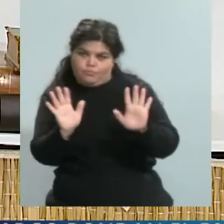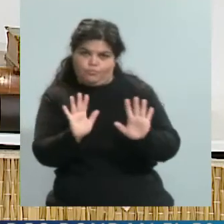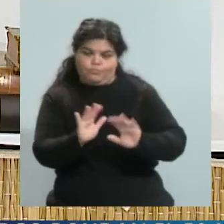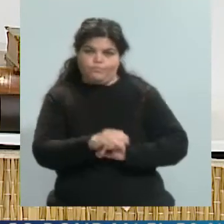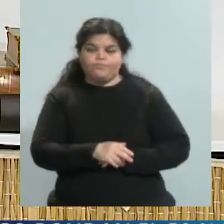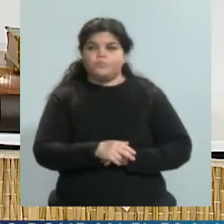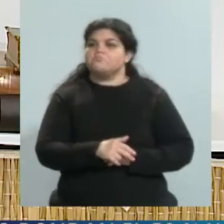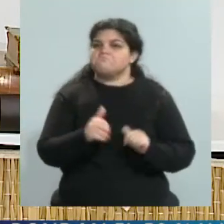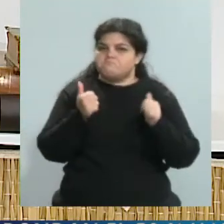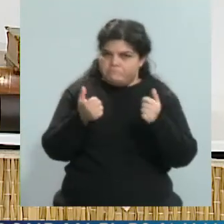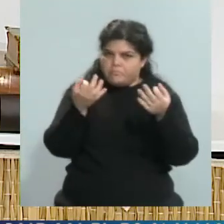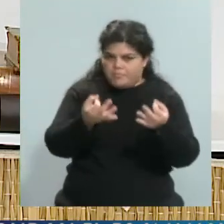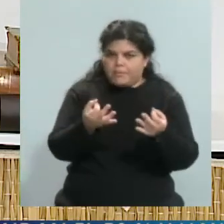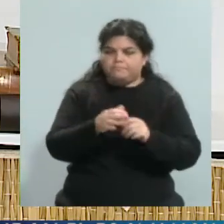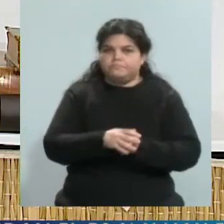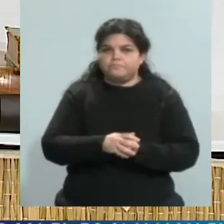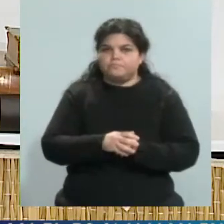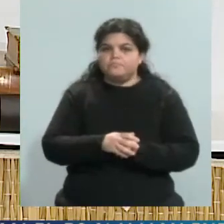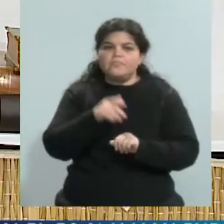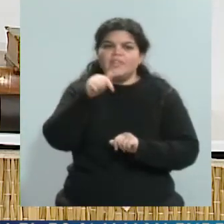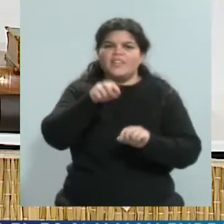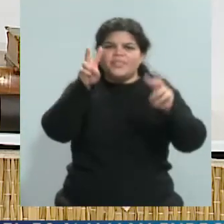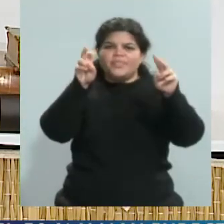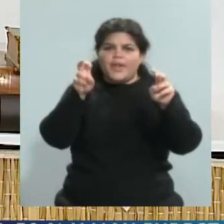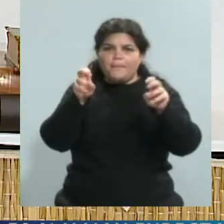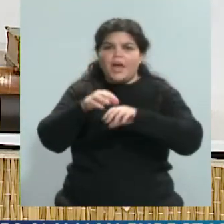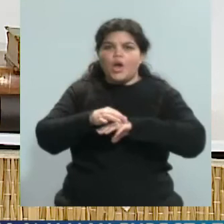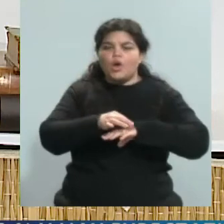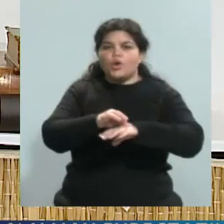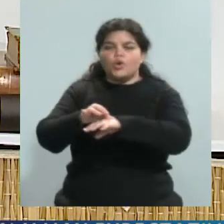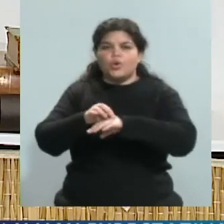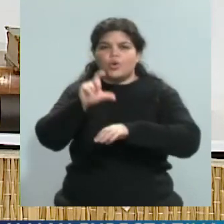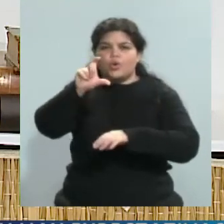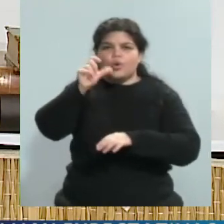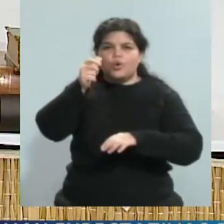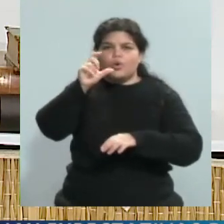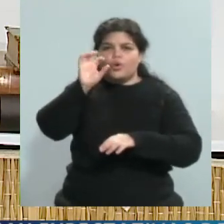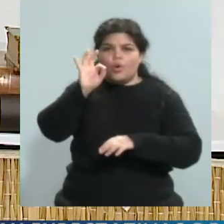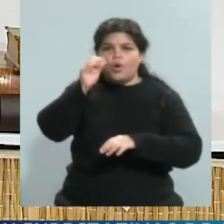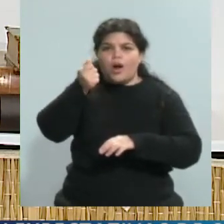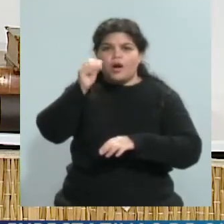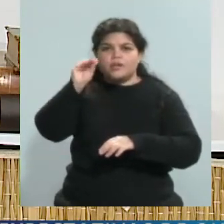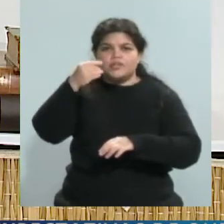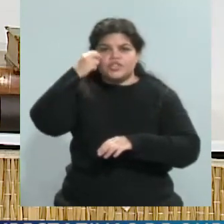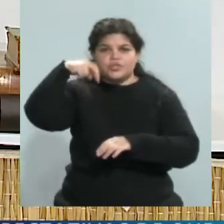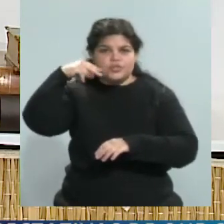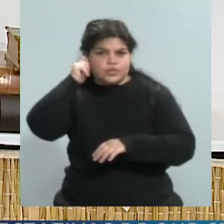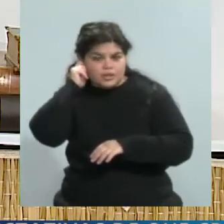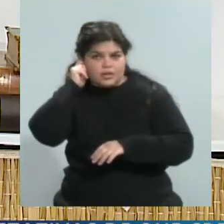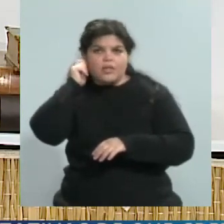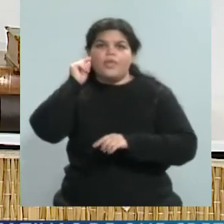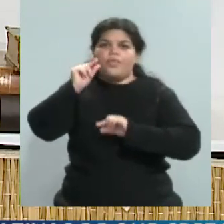que usted hablaba de cómo ha ido creciendo, cómo han ido creciendo estas actividades en el país y en el